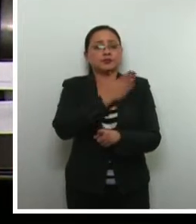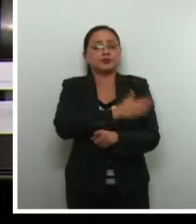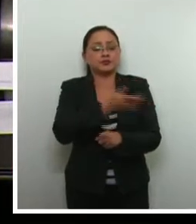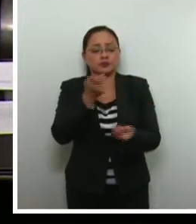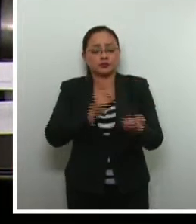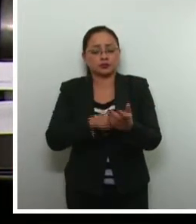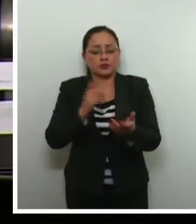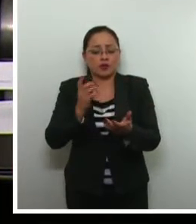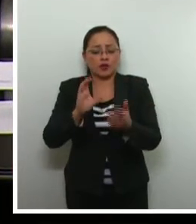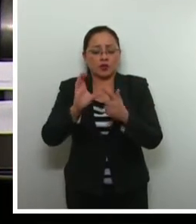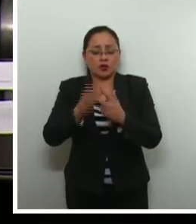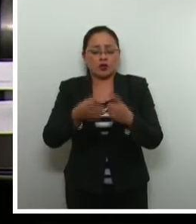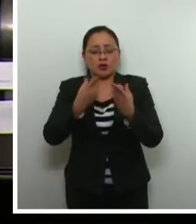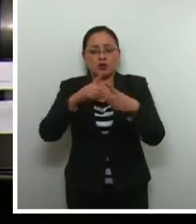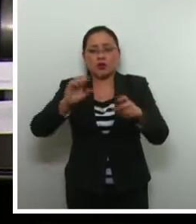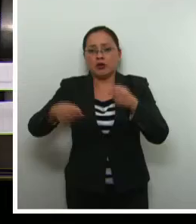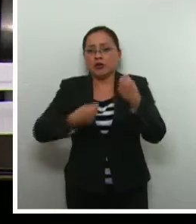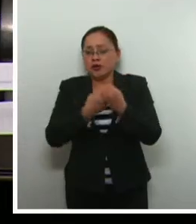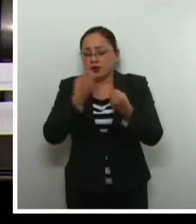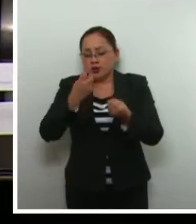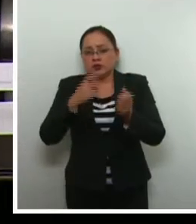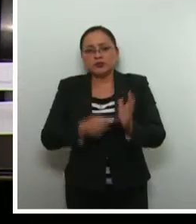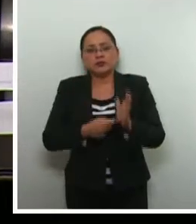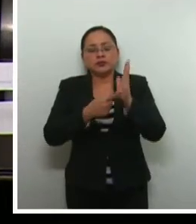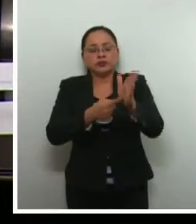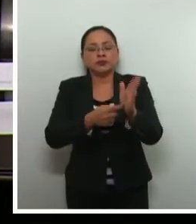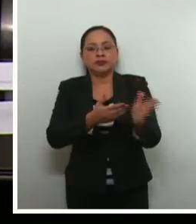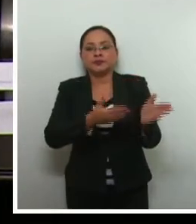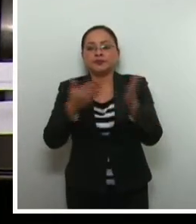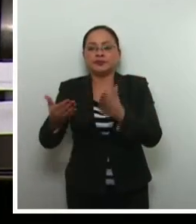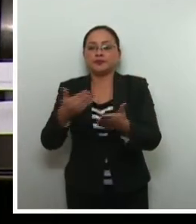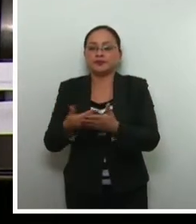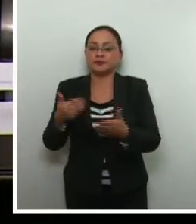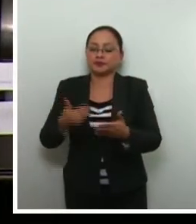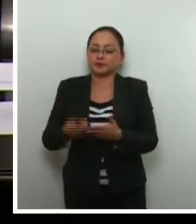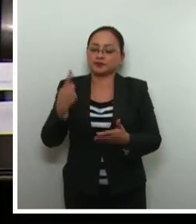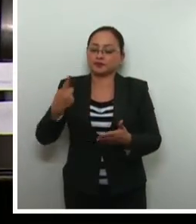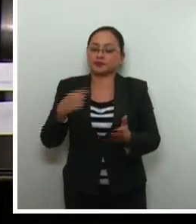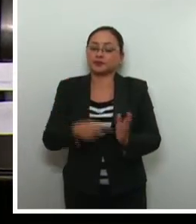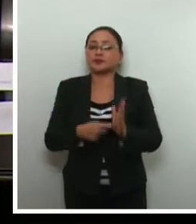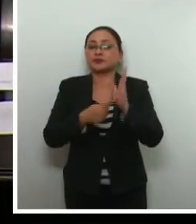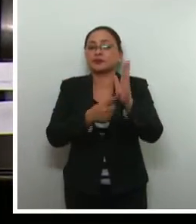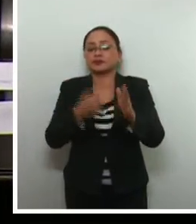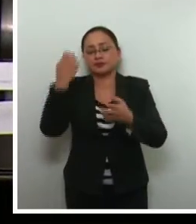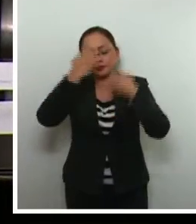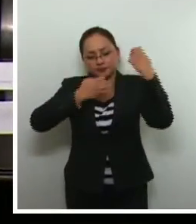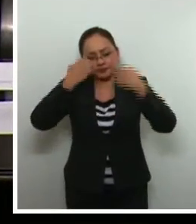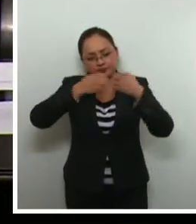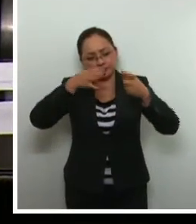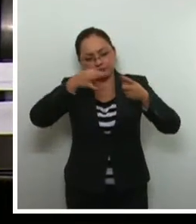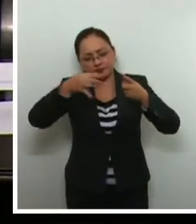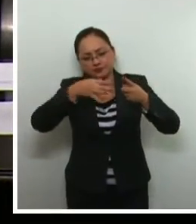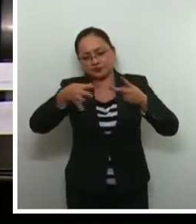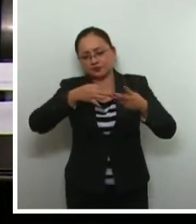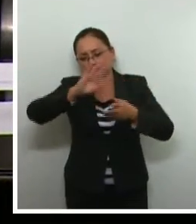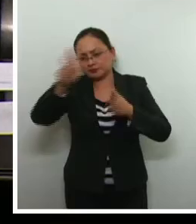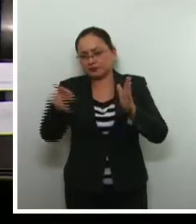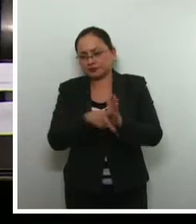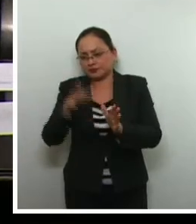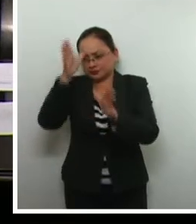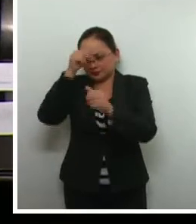propia Comisión de Desarrollo Sostenible y lo que se presentó fue ya el análisis de las reservas y los